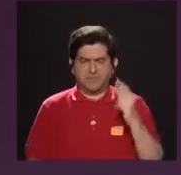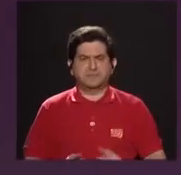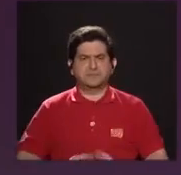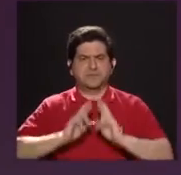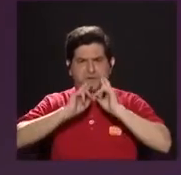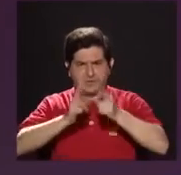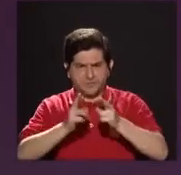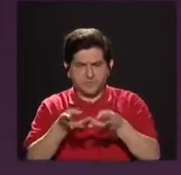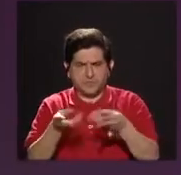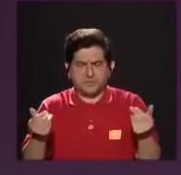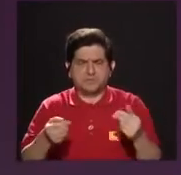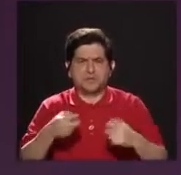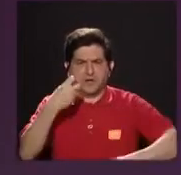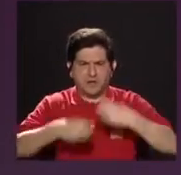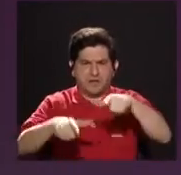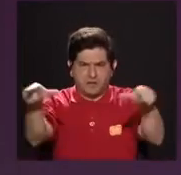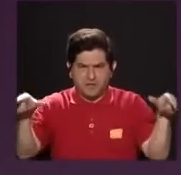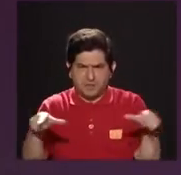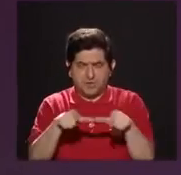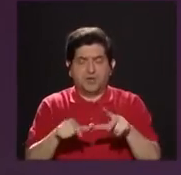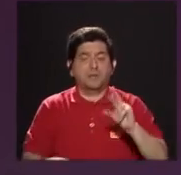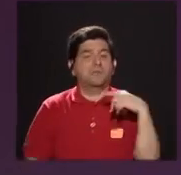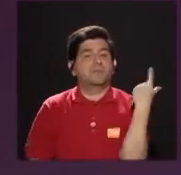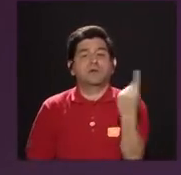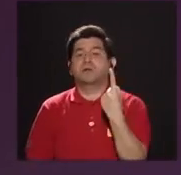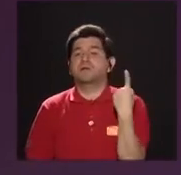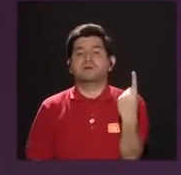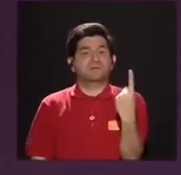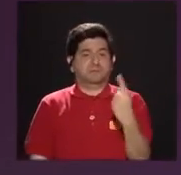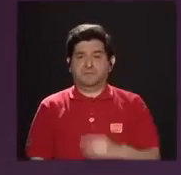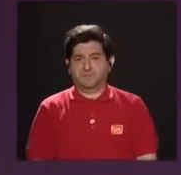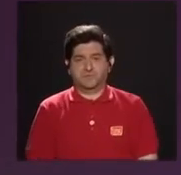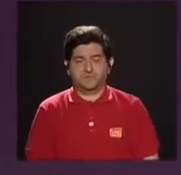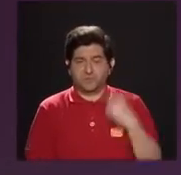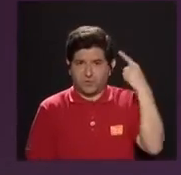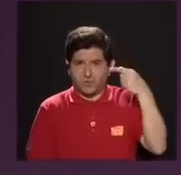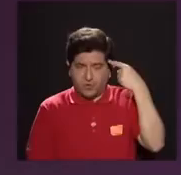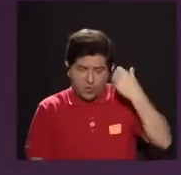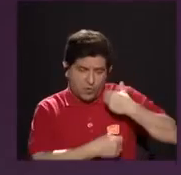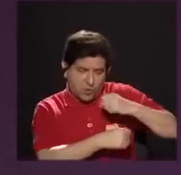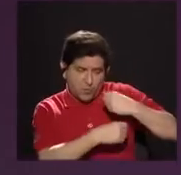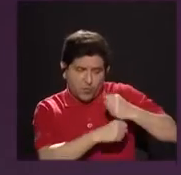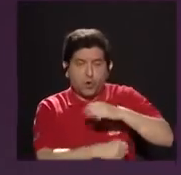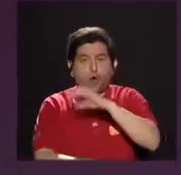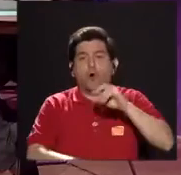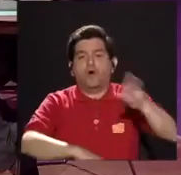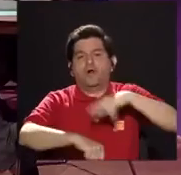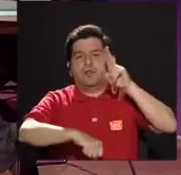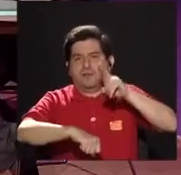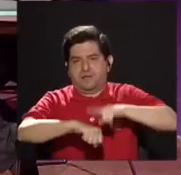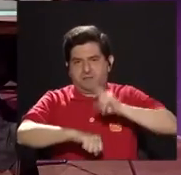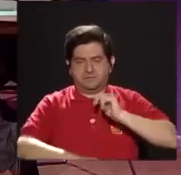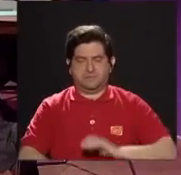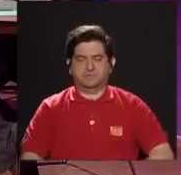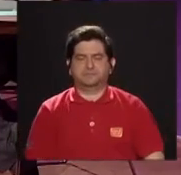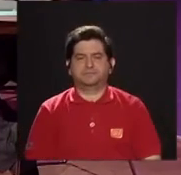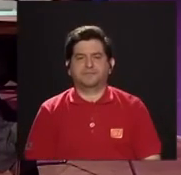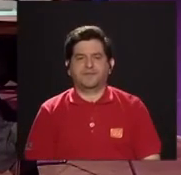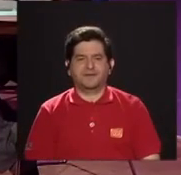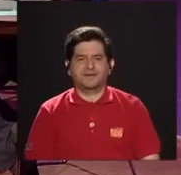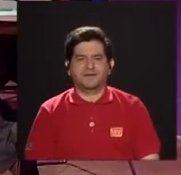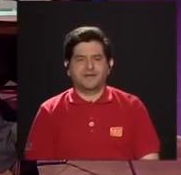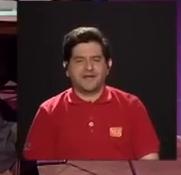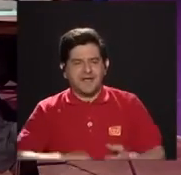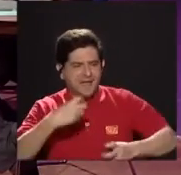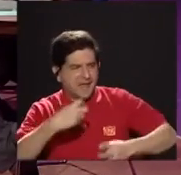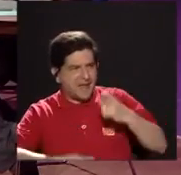problemas locales, que no solo pasa por un gobierno local o un gobierno nacional. El problema ahí, que yo